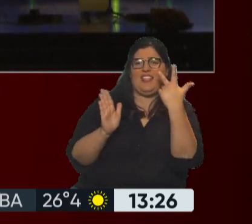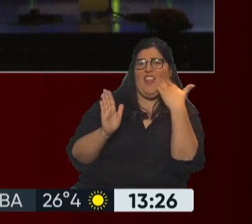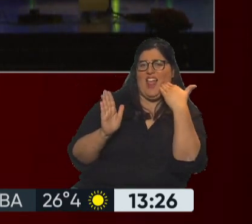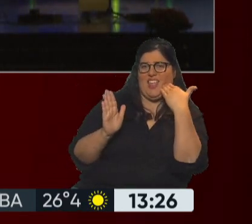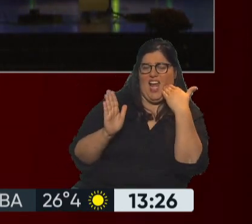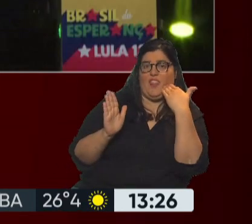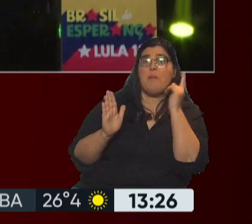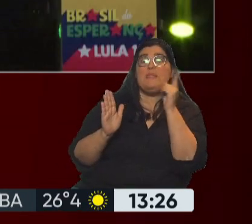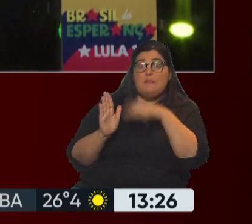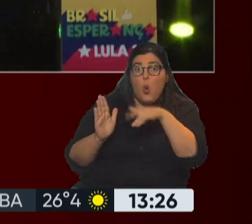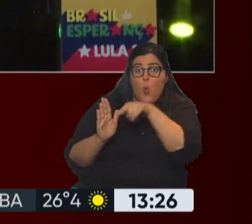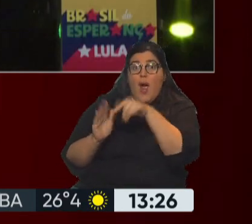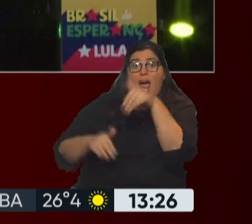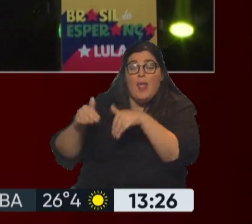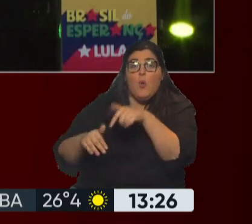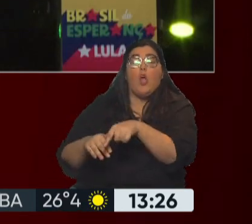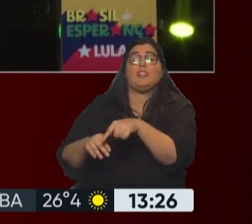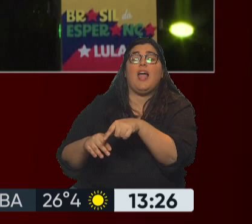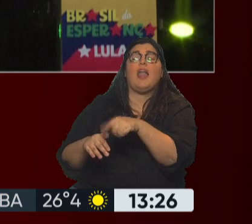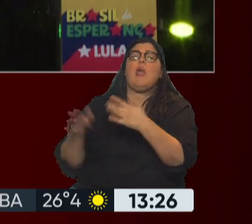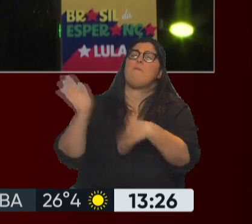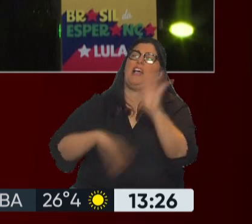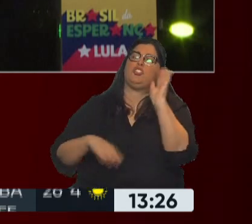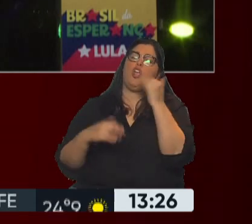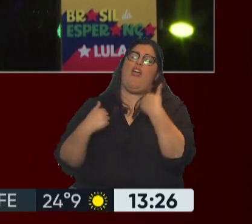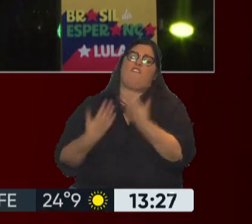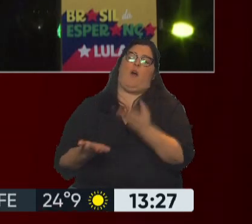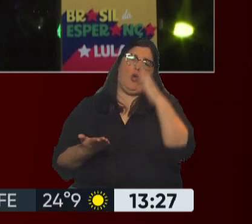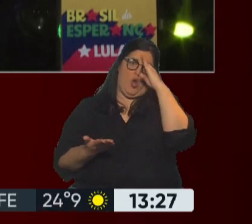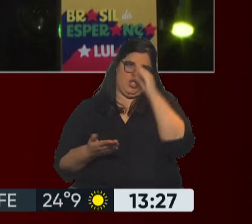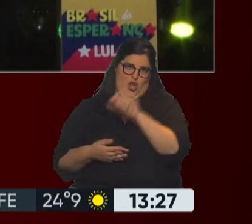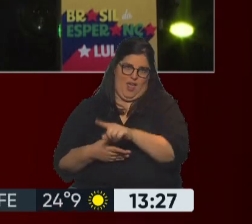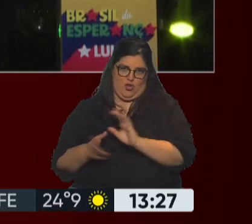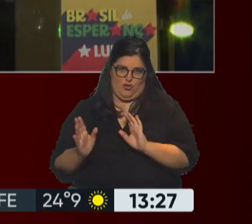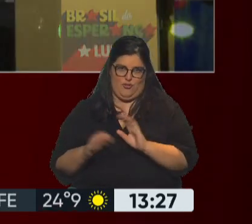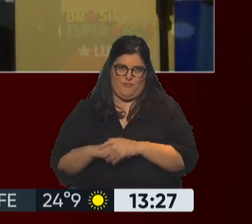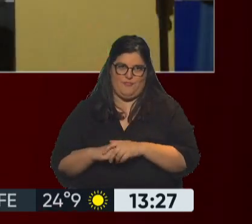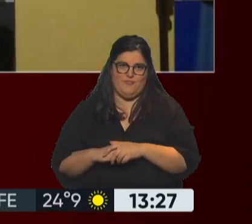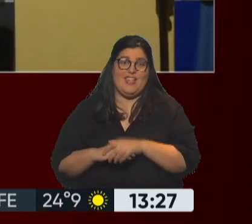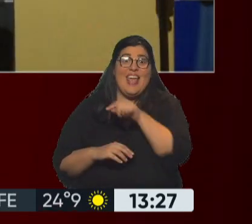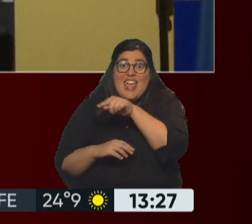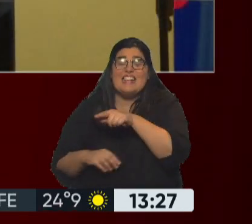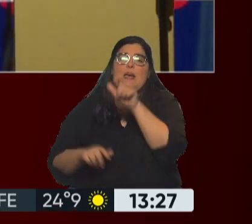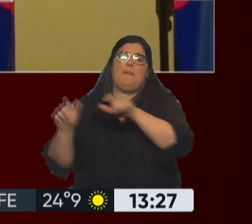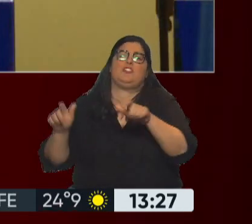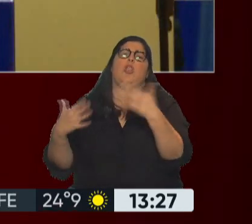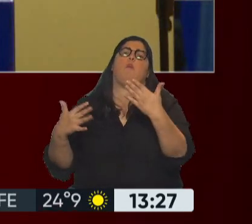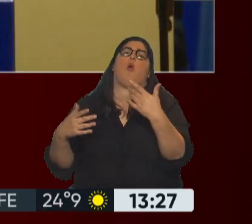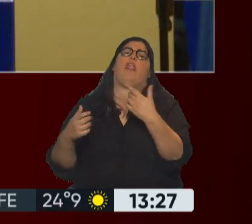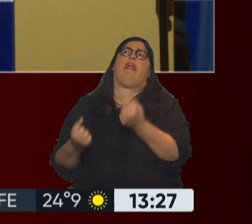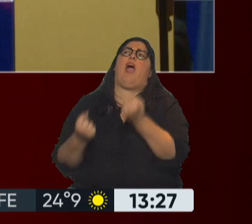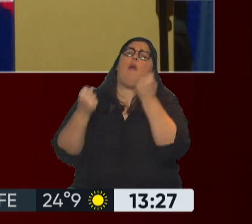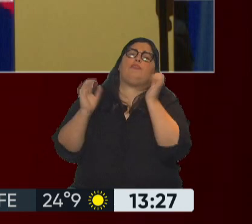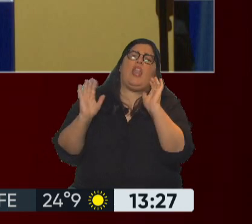esas regiones votan mayoritariamente a Bolsonaro. Entonces ahí esa gente puede abstenerse o llegar tarde o no